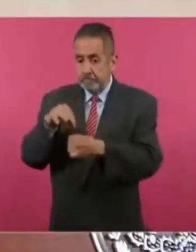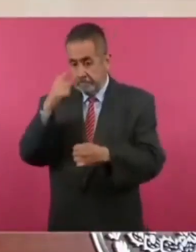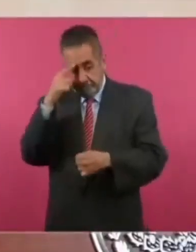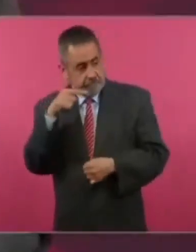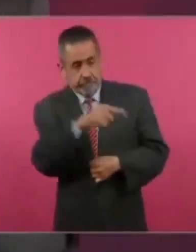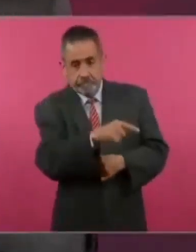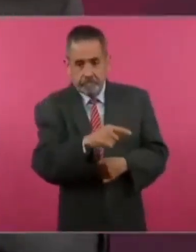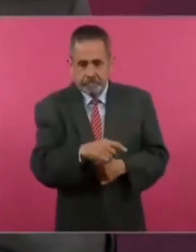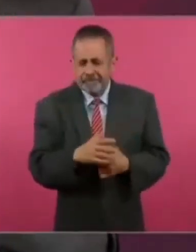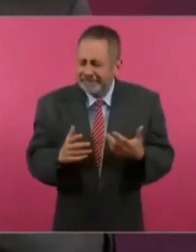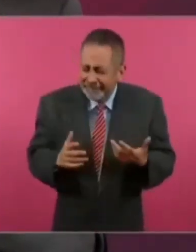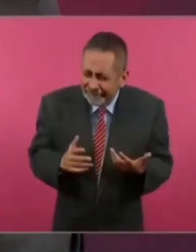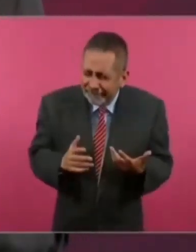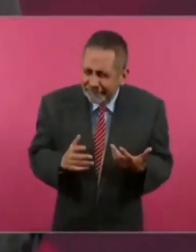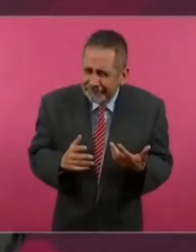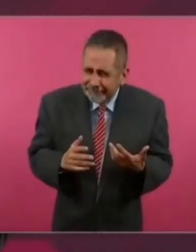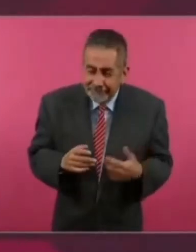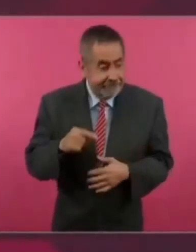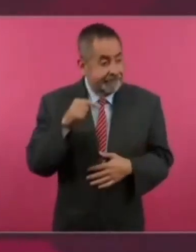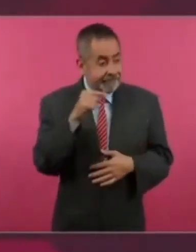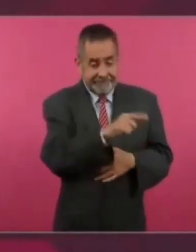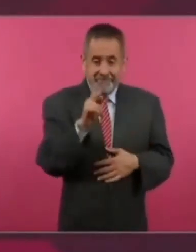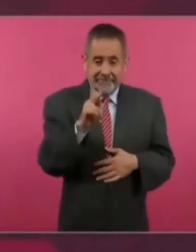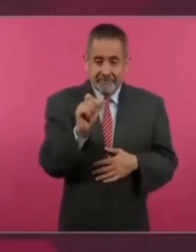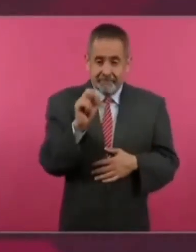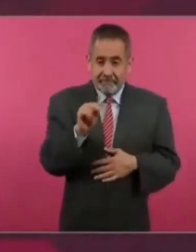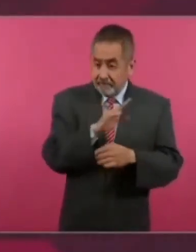Cuando el PAN se opuso